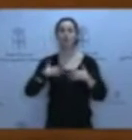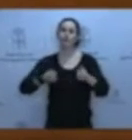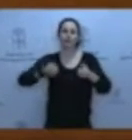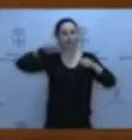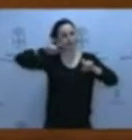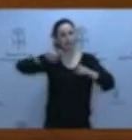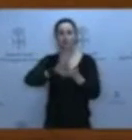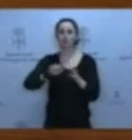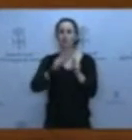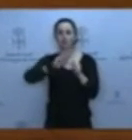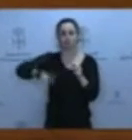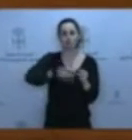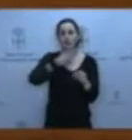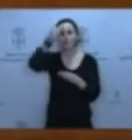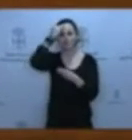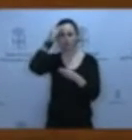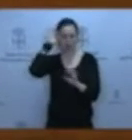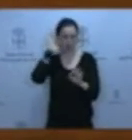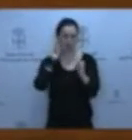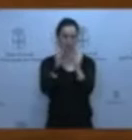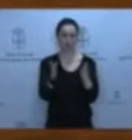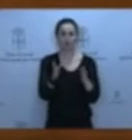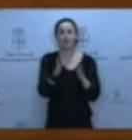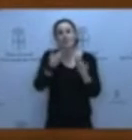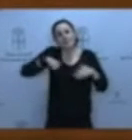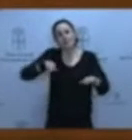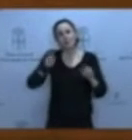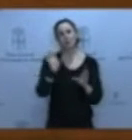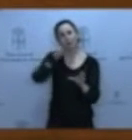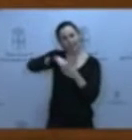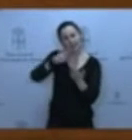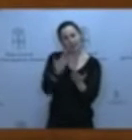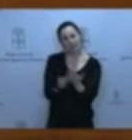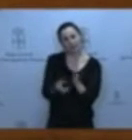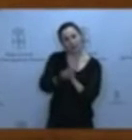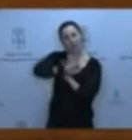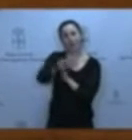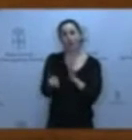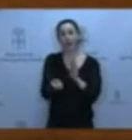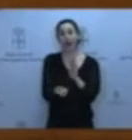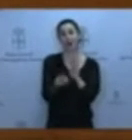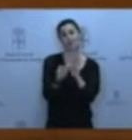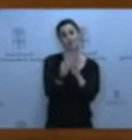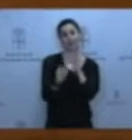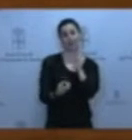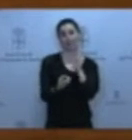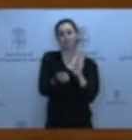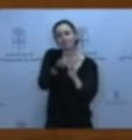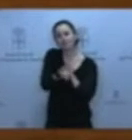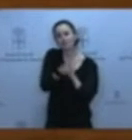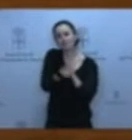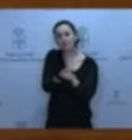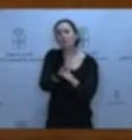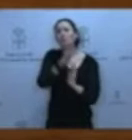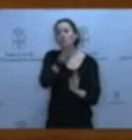servicios sociales, eso nos parece razonable. Sin embargo, en esta proposición no de ley, las ausencias, tanto en la exposición de motivos como en la